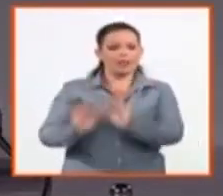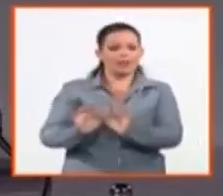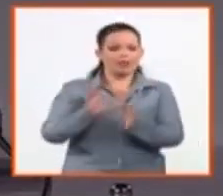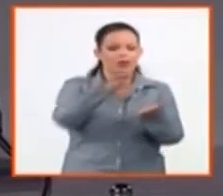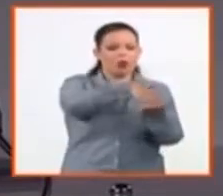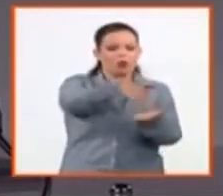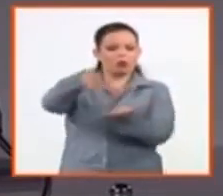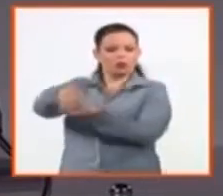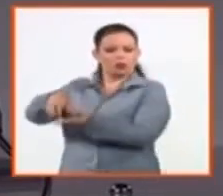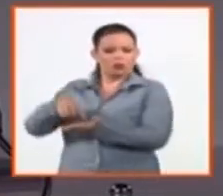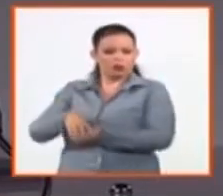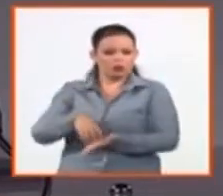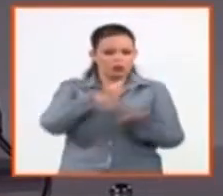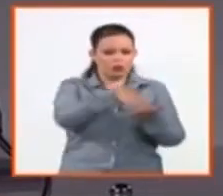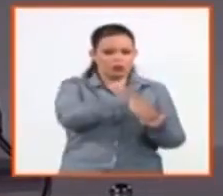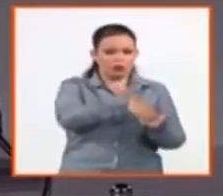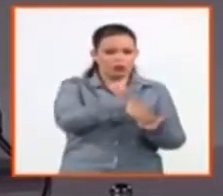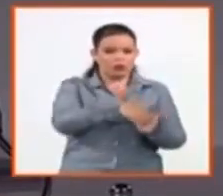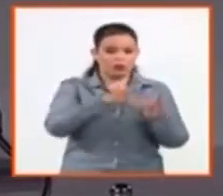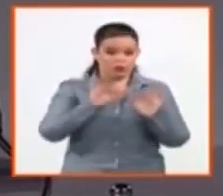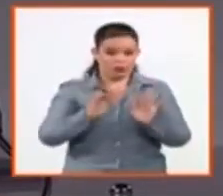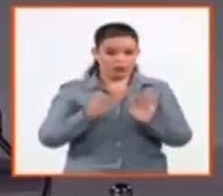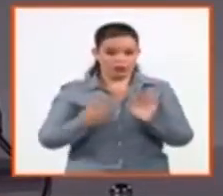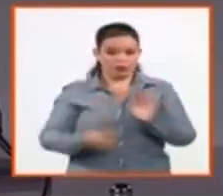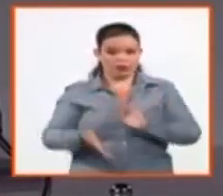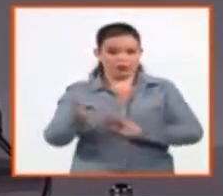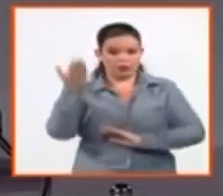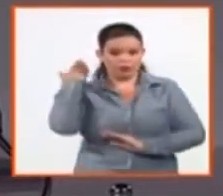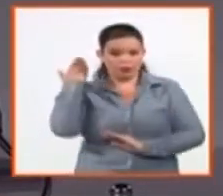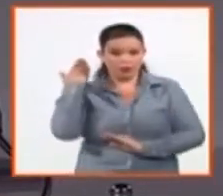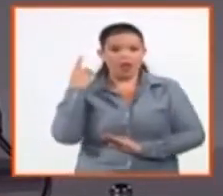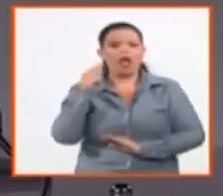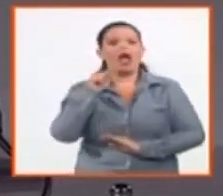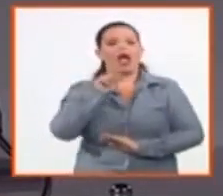movimiento talibán tenía un determinado apoyo popular,